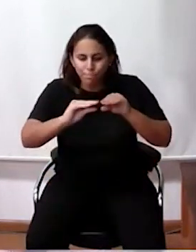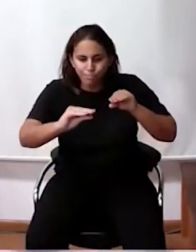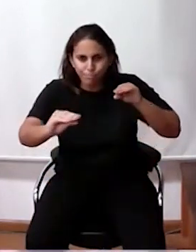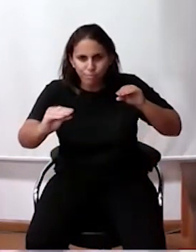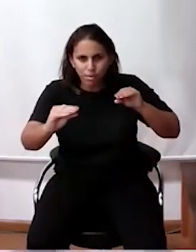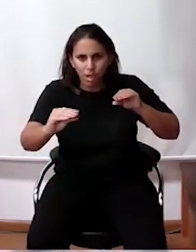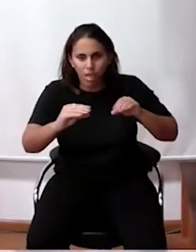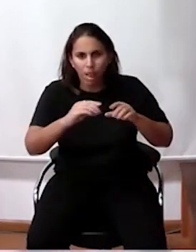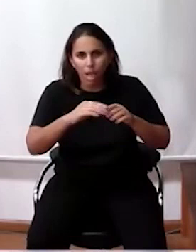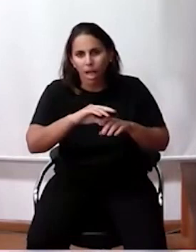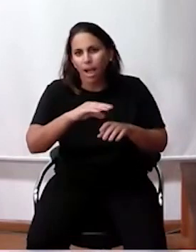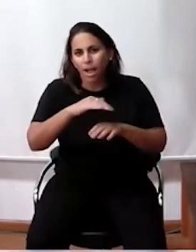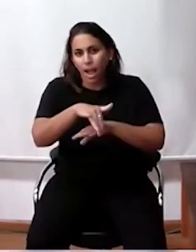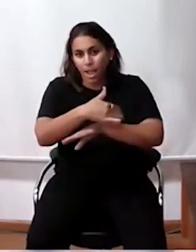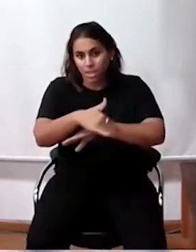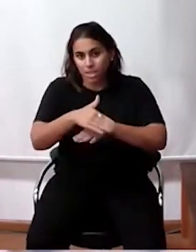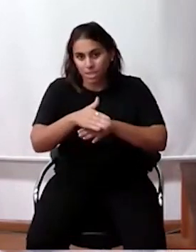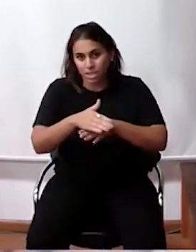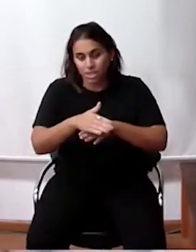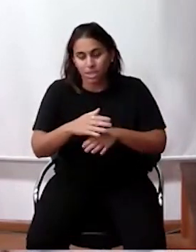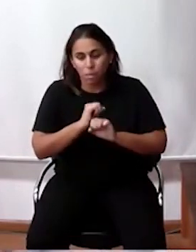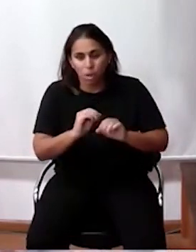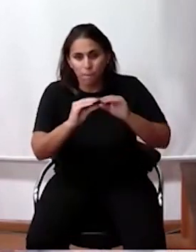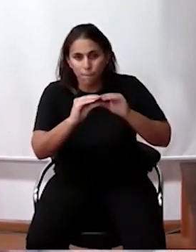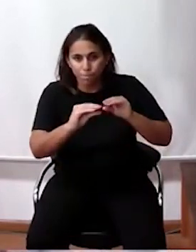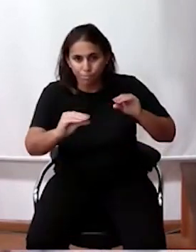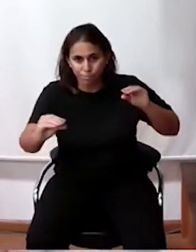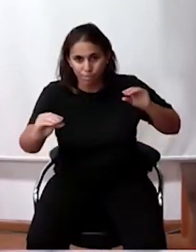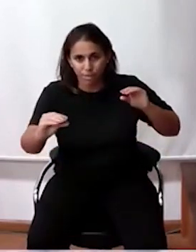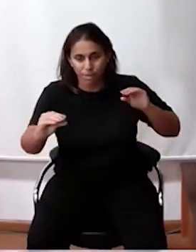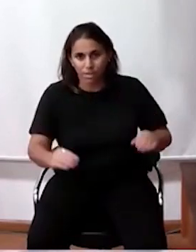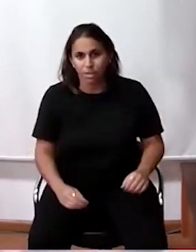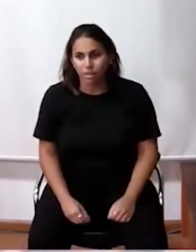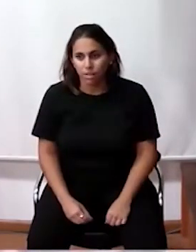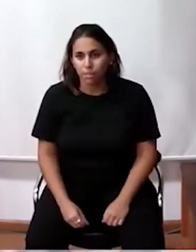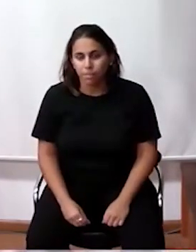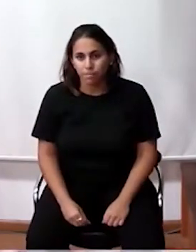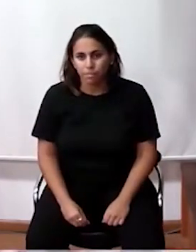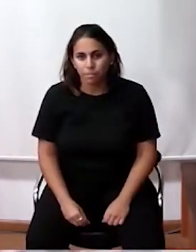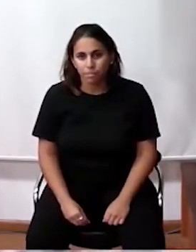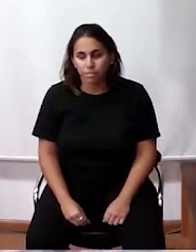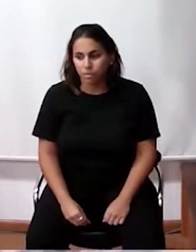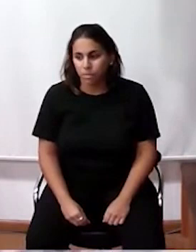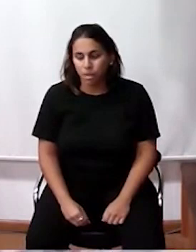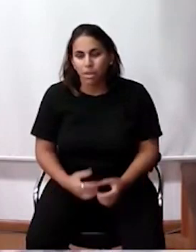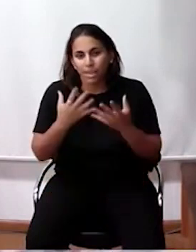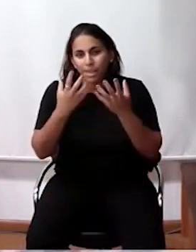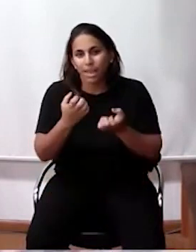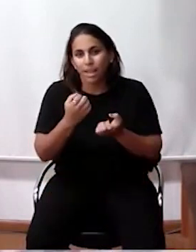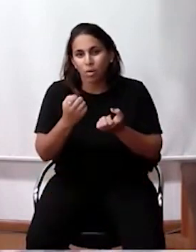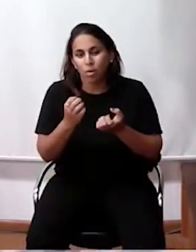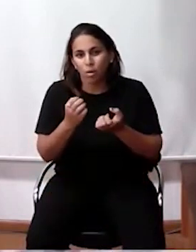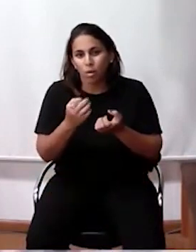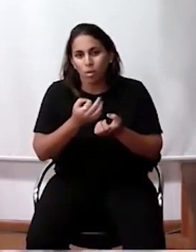calles que circunval la calle la manzana 17 del barrio montegrande deseo que mis palabras sean